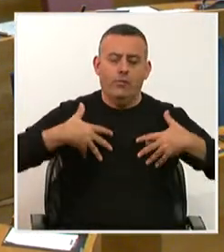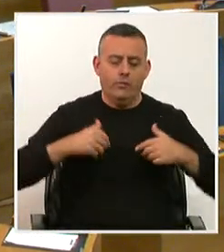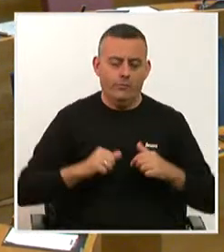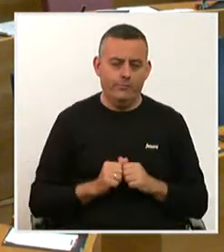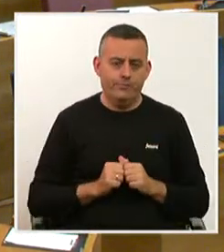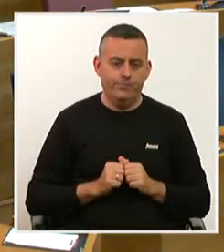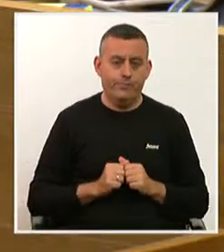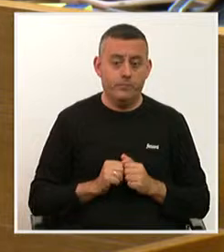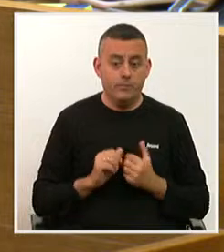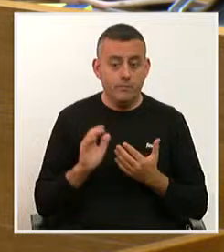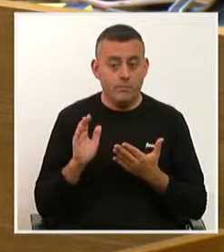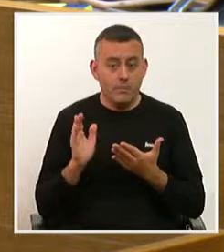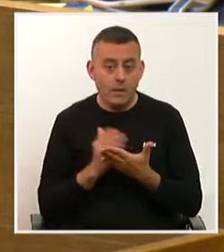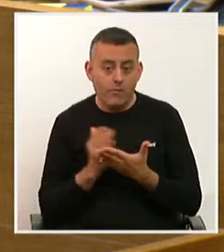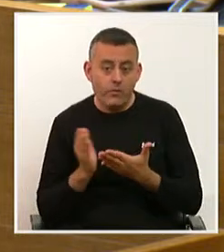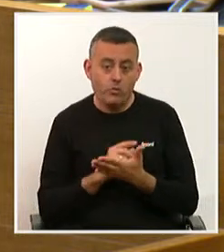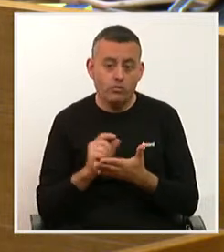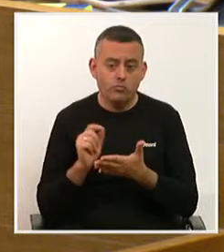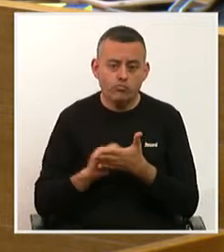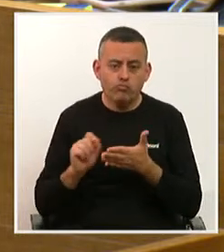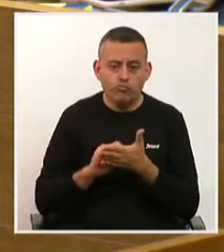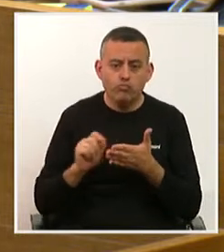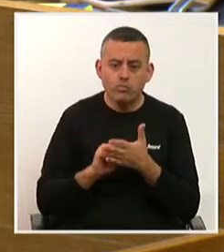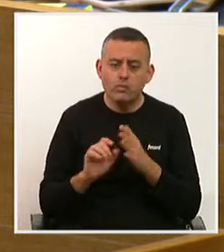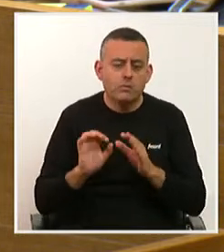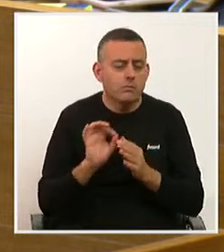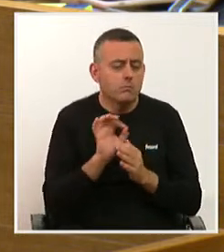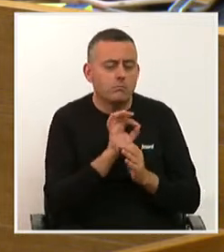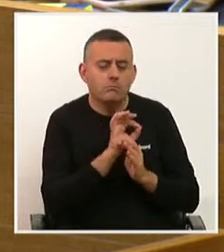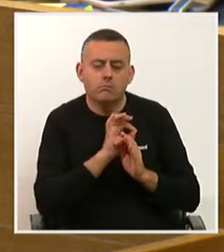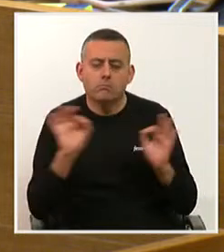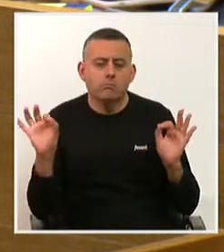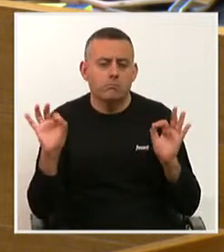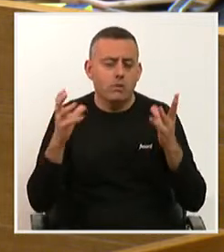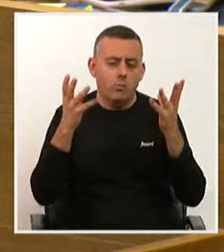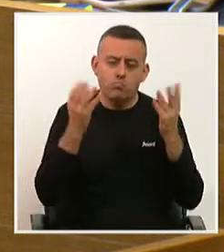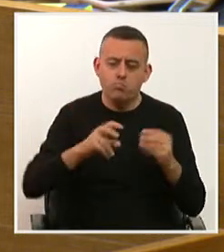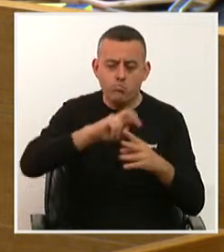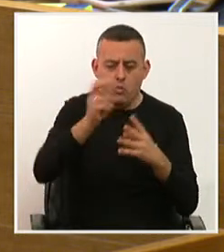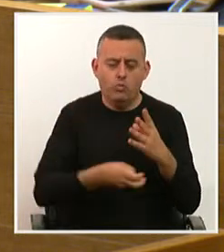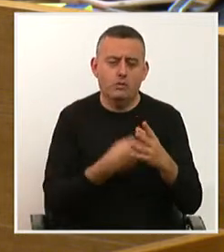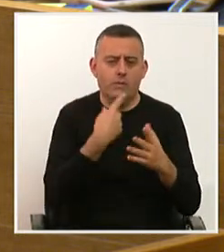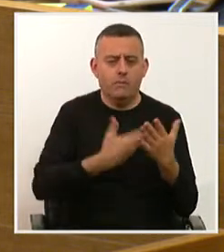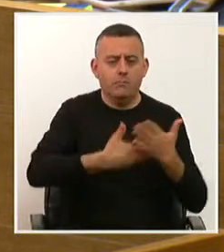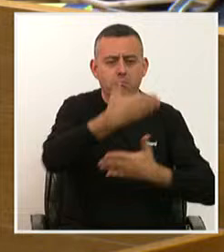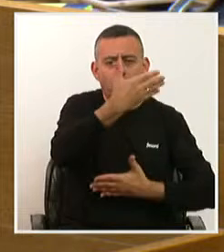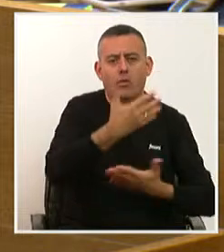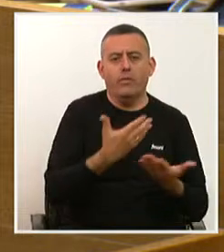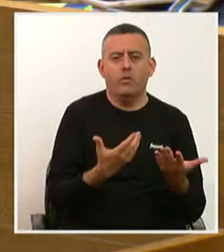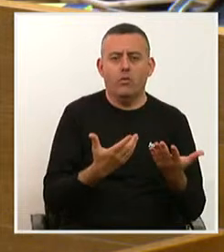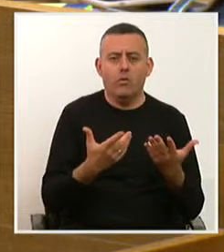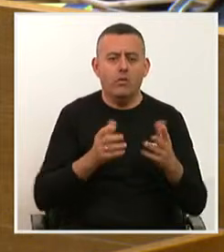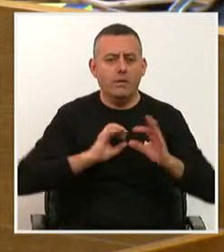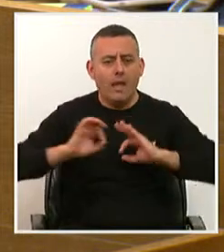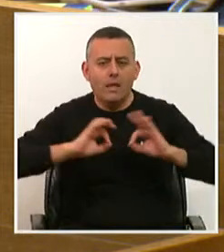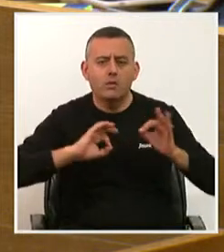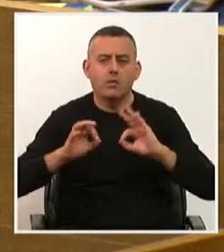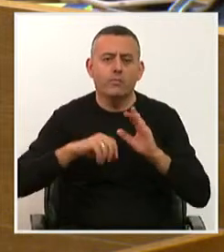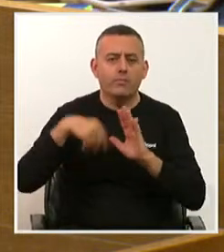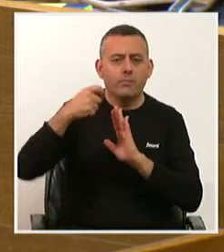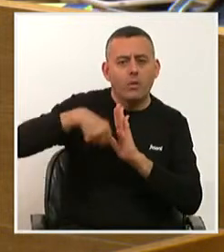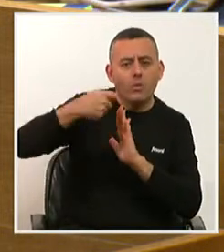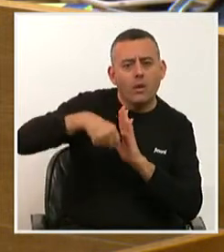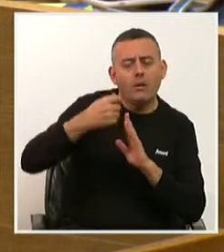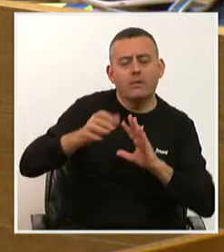esquisita como extensa y rica tic teatre noveles gu de Cinema memor y no